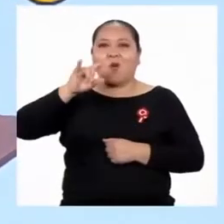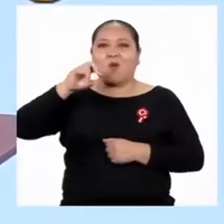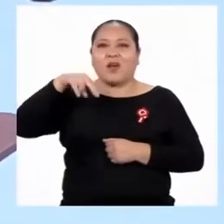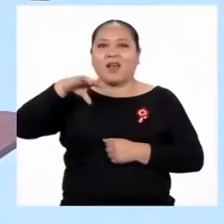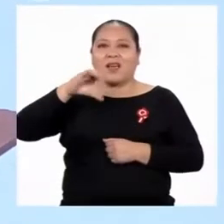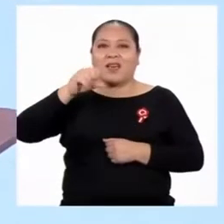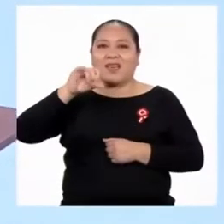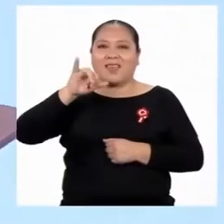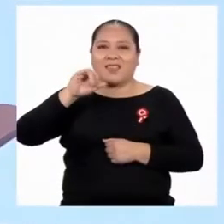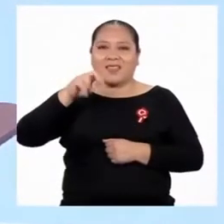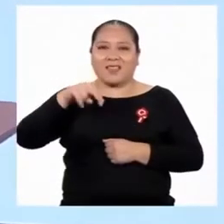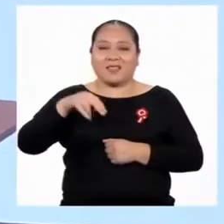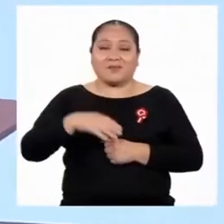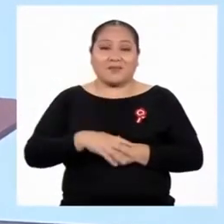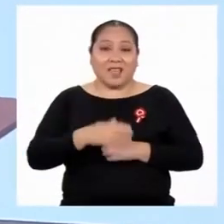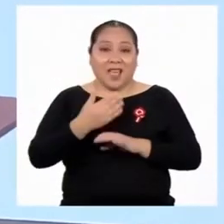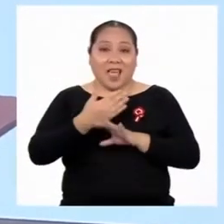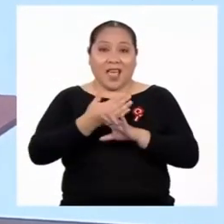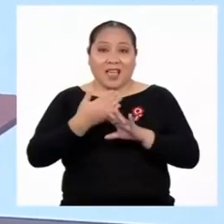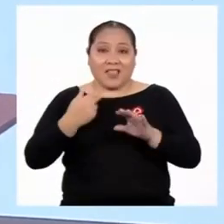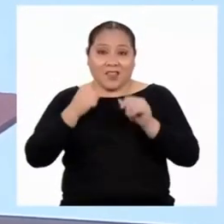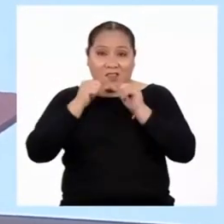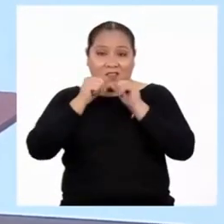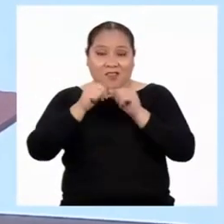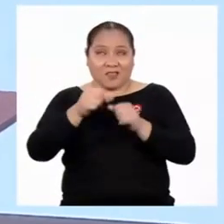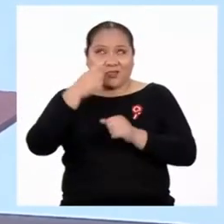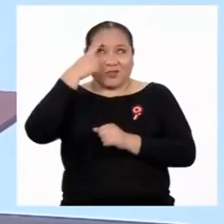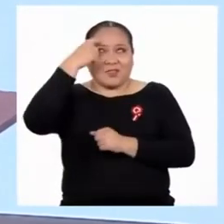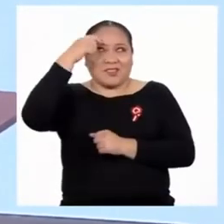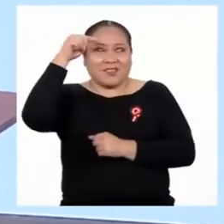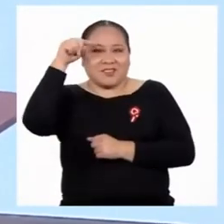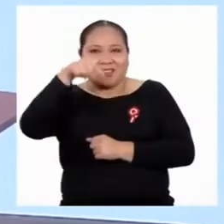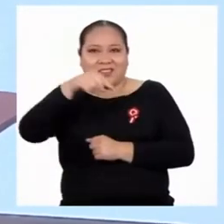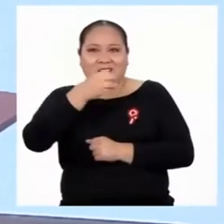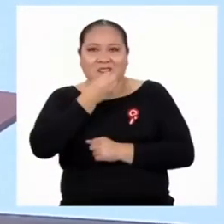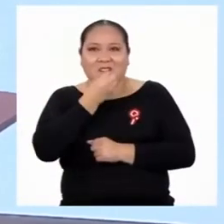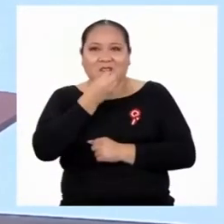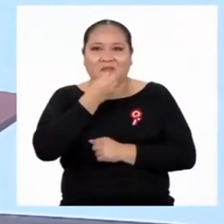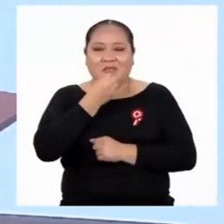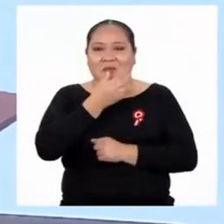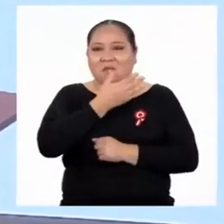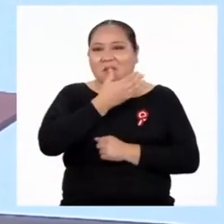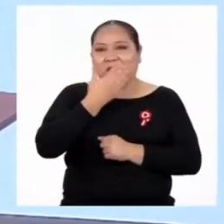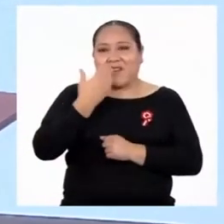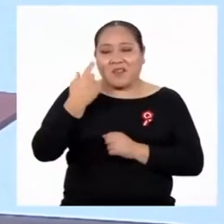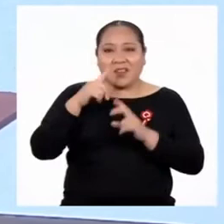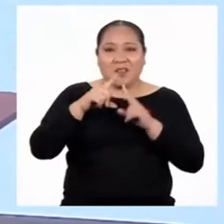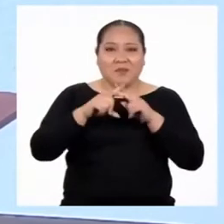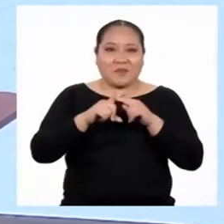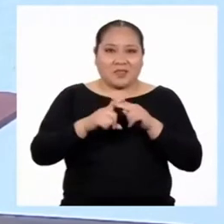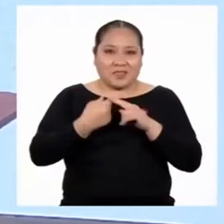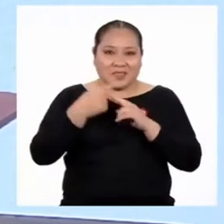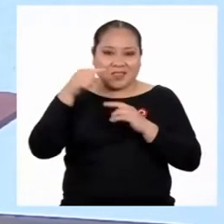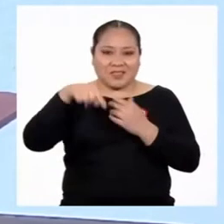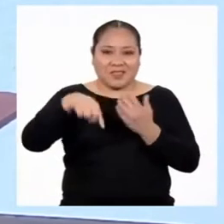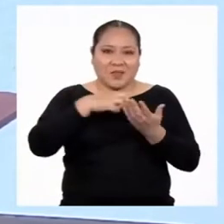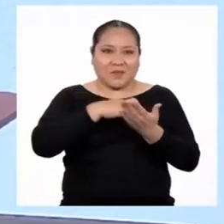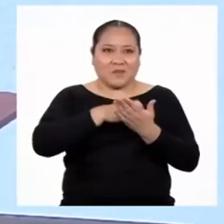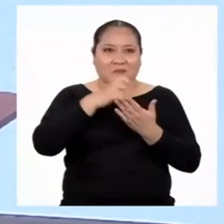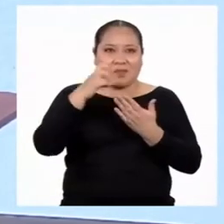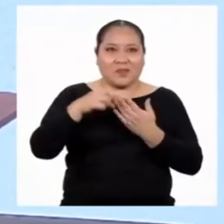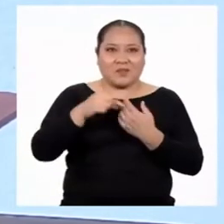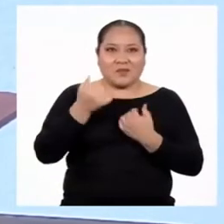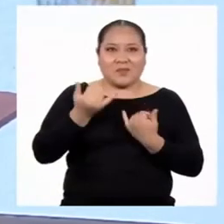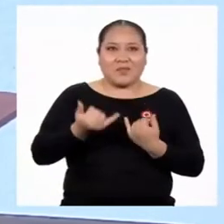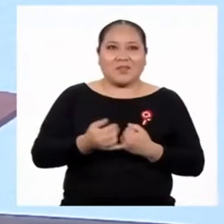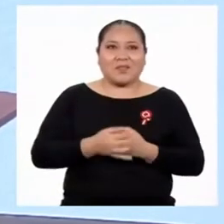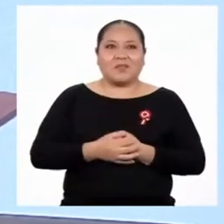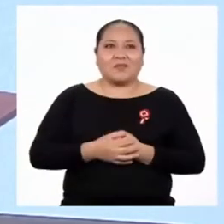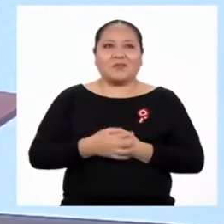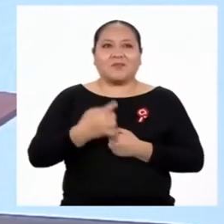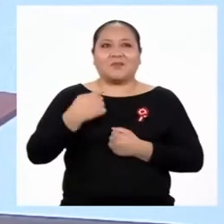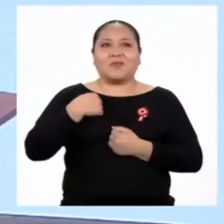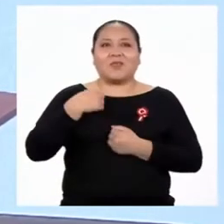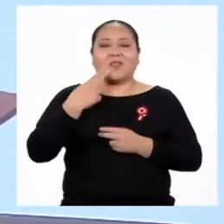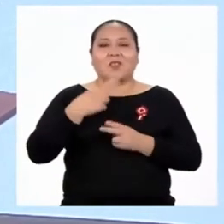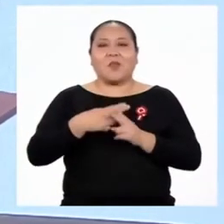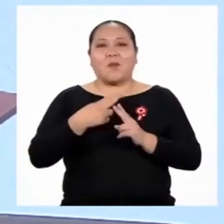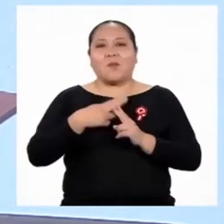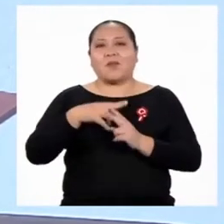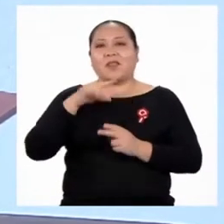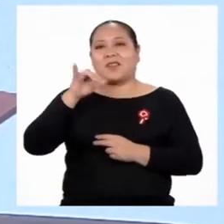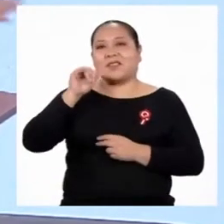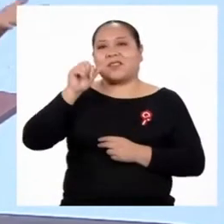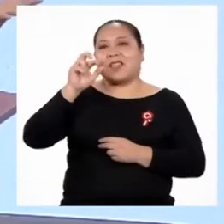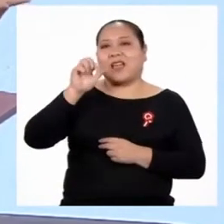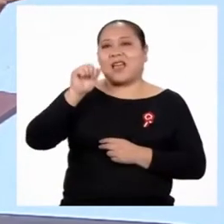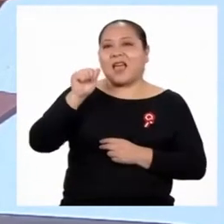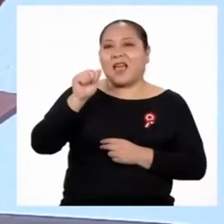Antes de seguir soñando con esos platos, mejor, ¿qué les parece si empezamos el programa de hoy? Soy Yaremis y